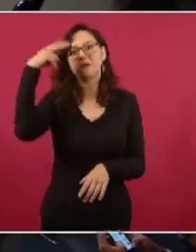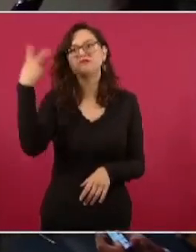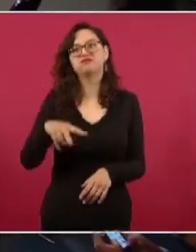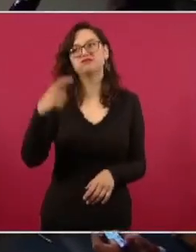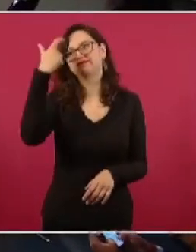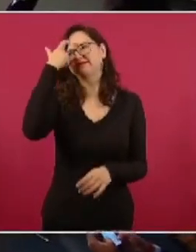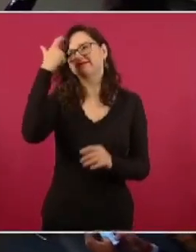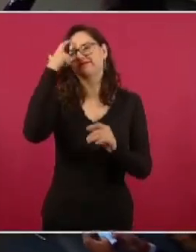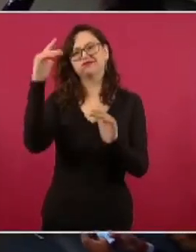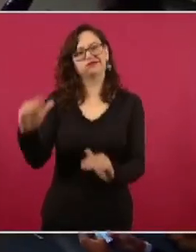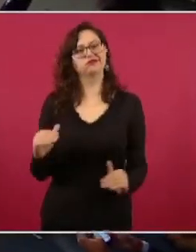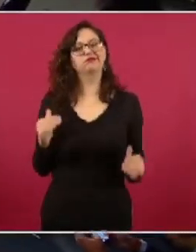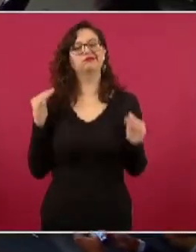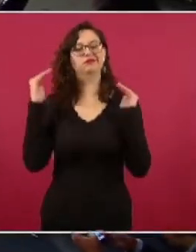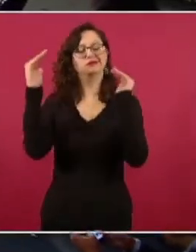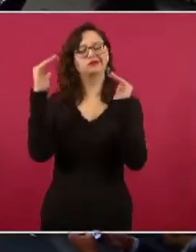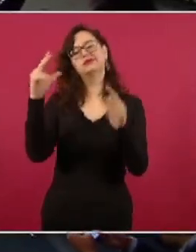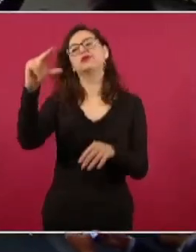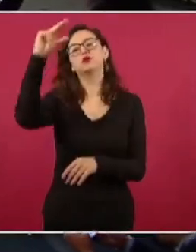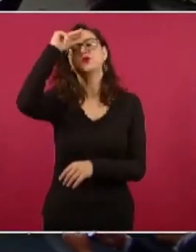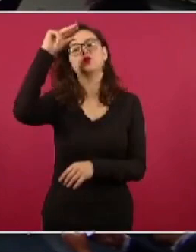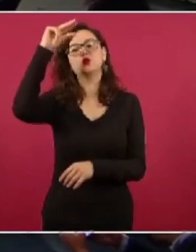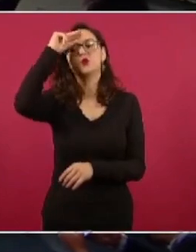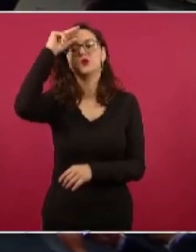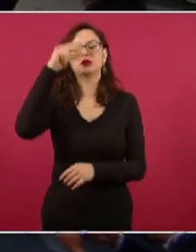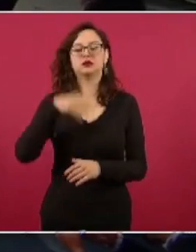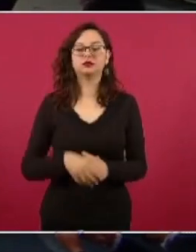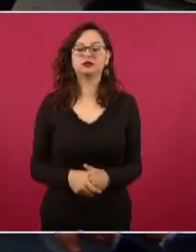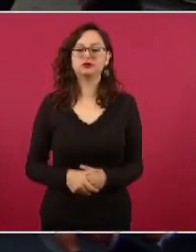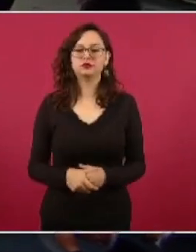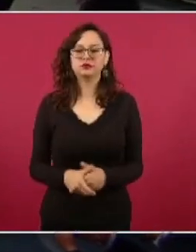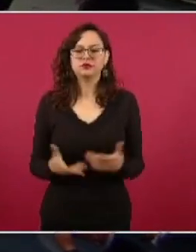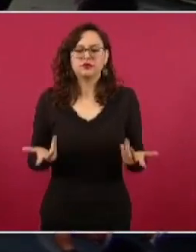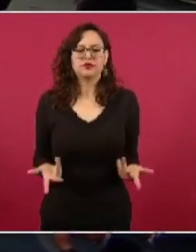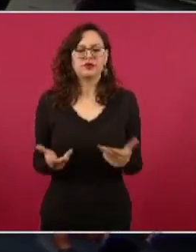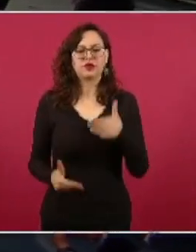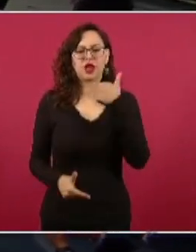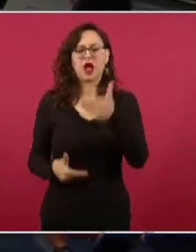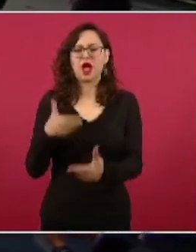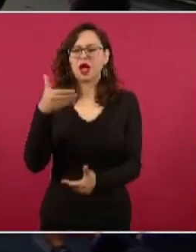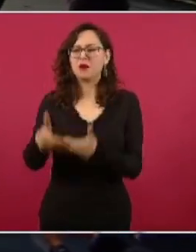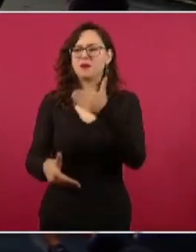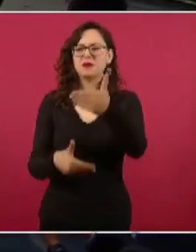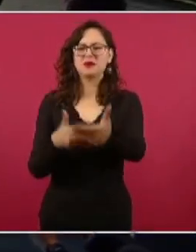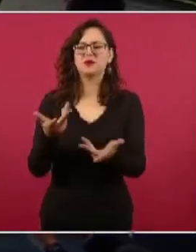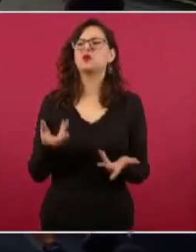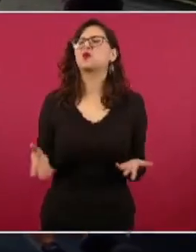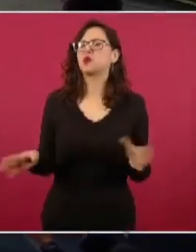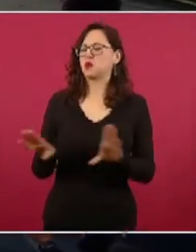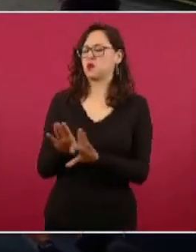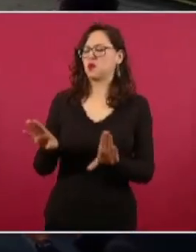Si me dicen, ¿en qué se ha avanzado? No, pues no solo